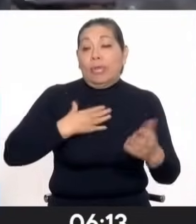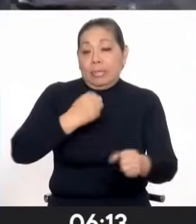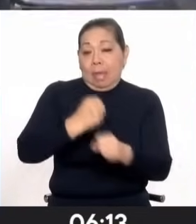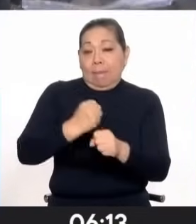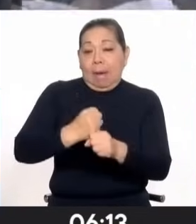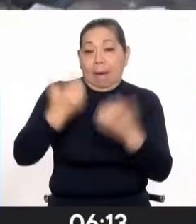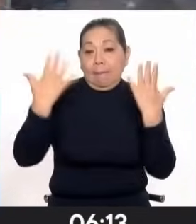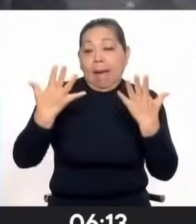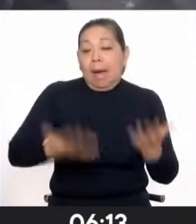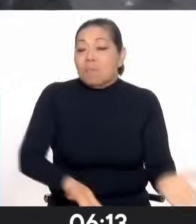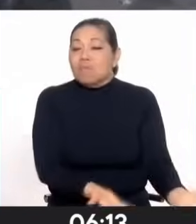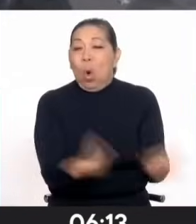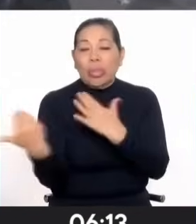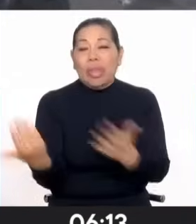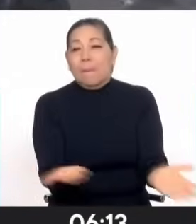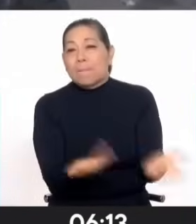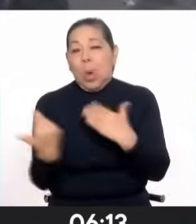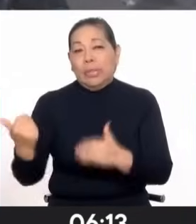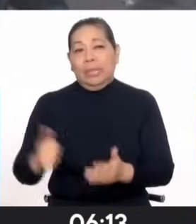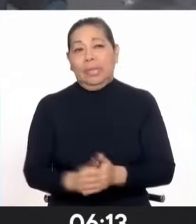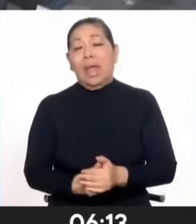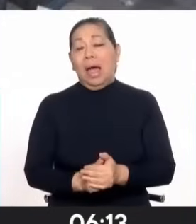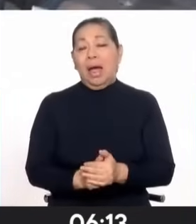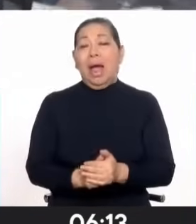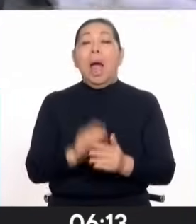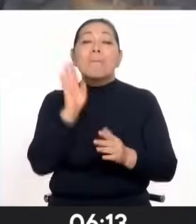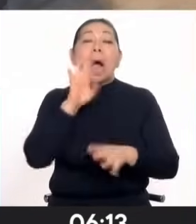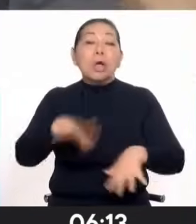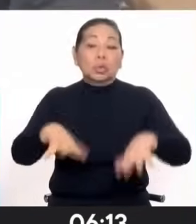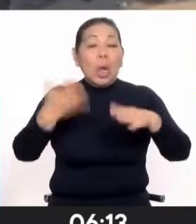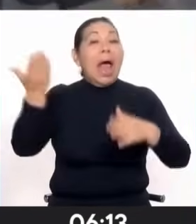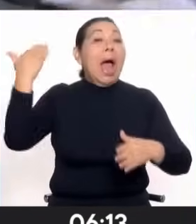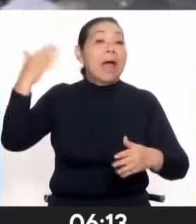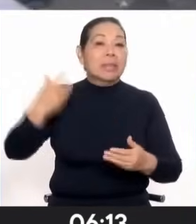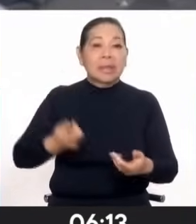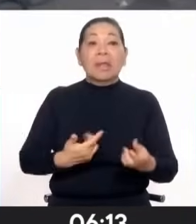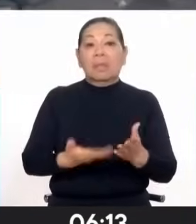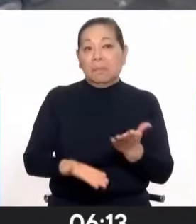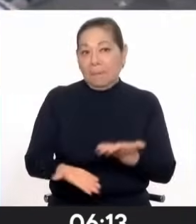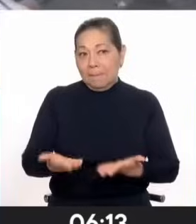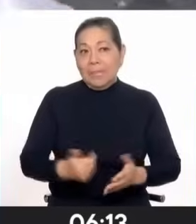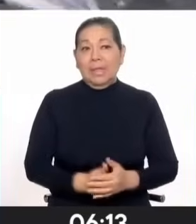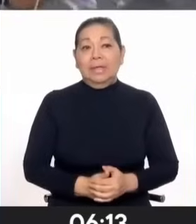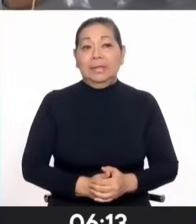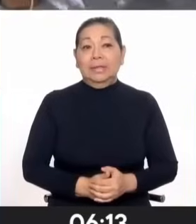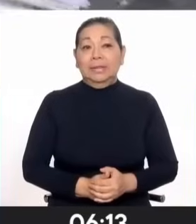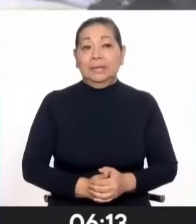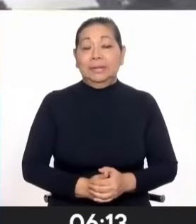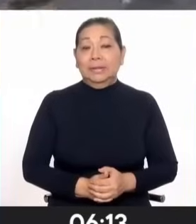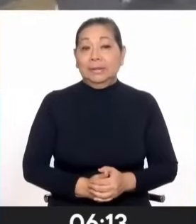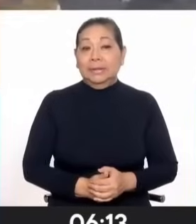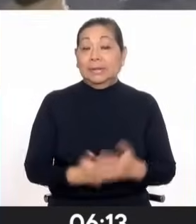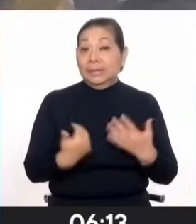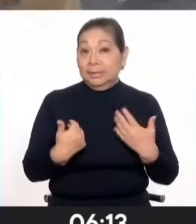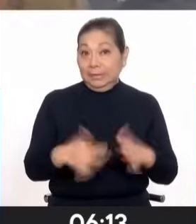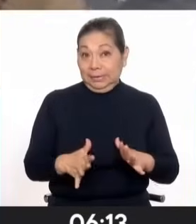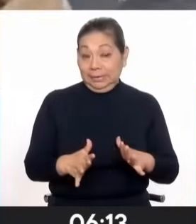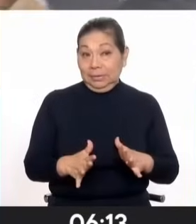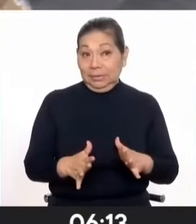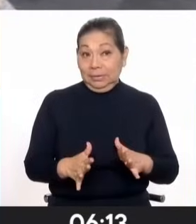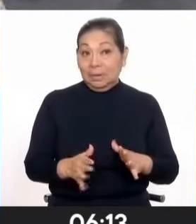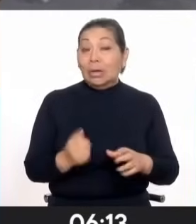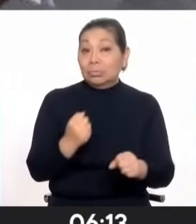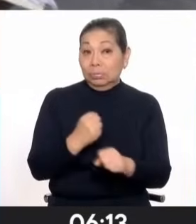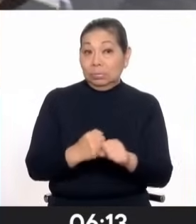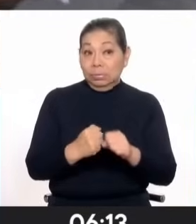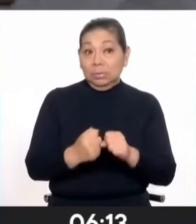botar. Hasta que la municipalidad de San Juan de Lurigancho ha visto su mercado. una vez que ya nosotros hemos estado